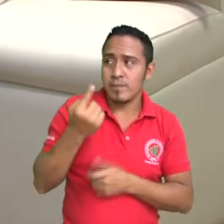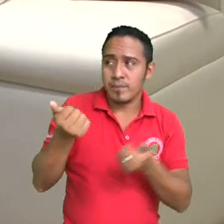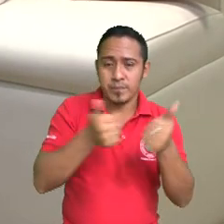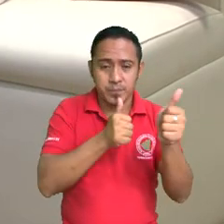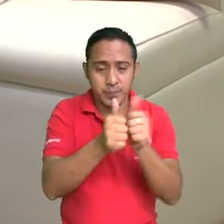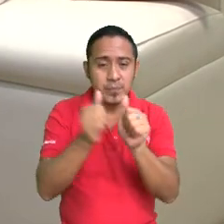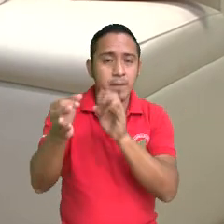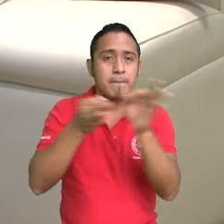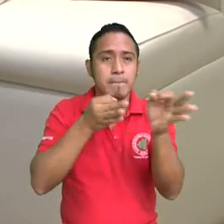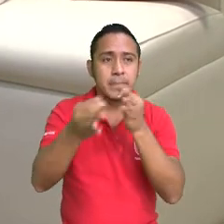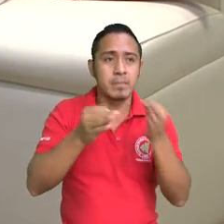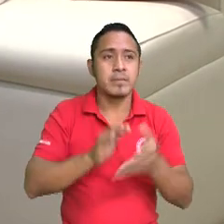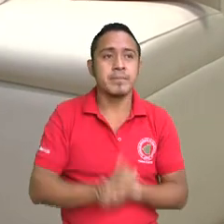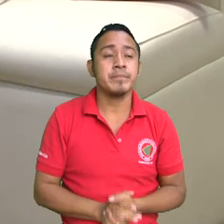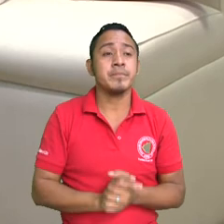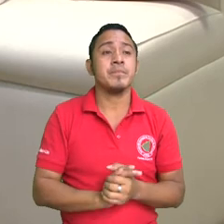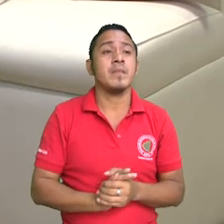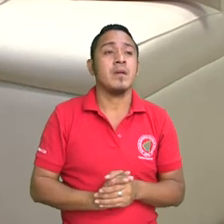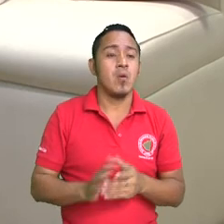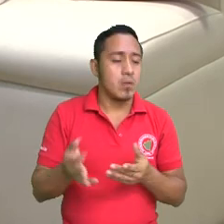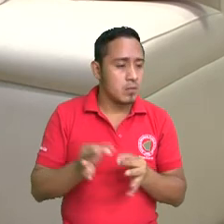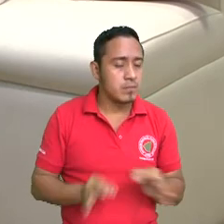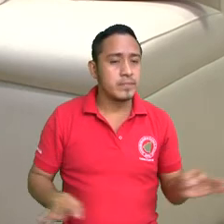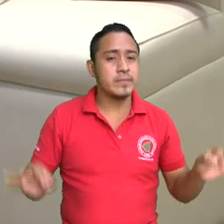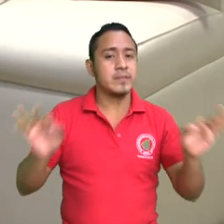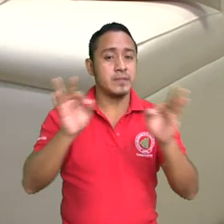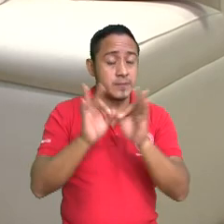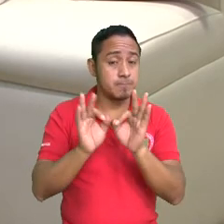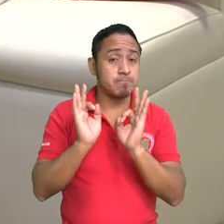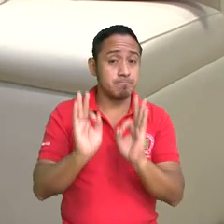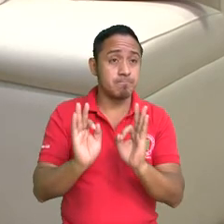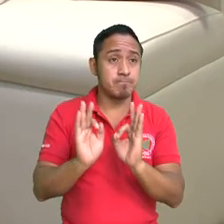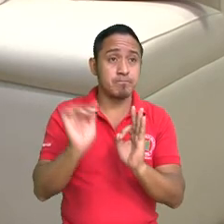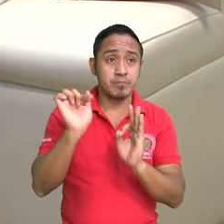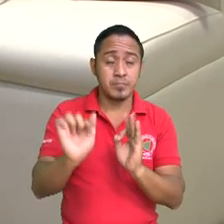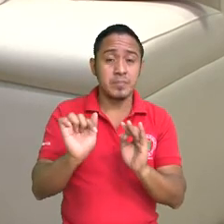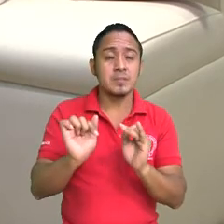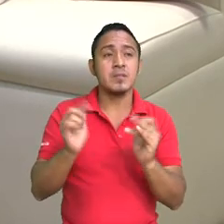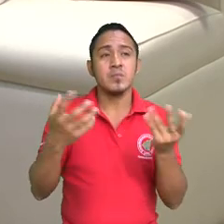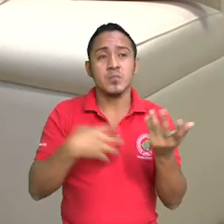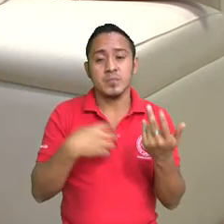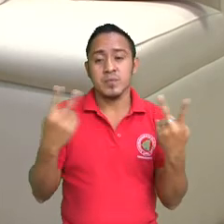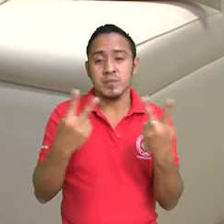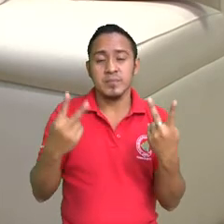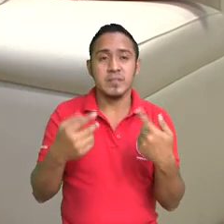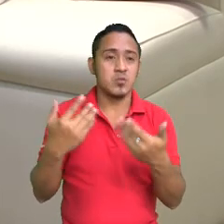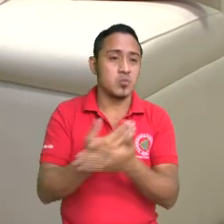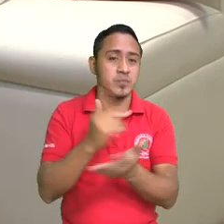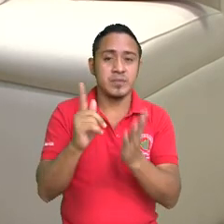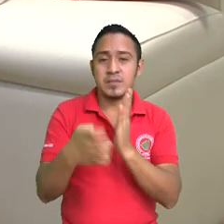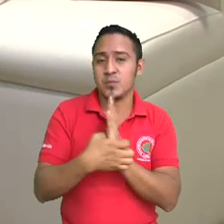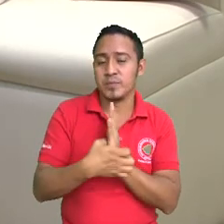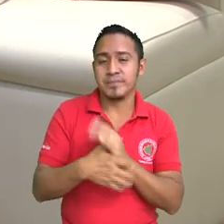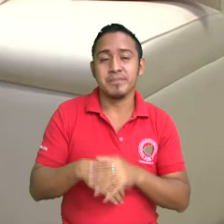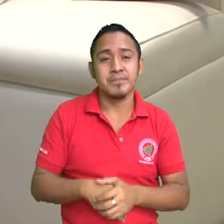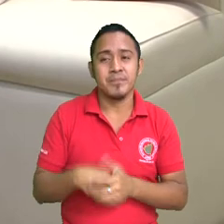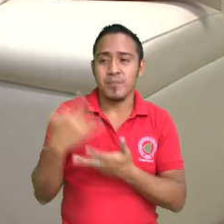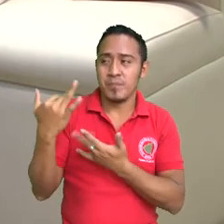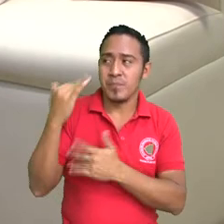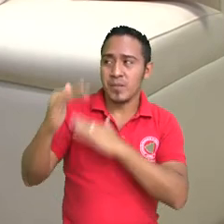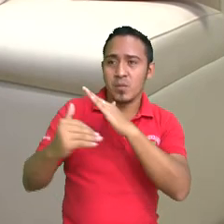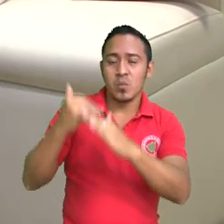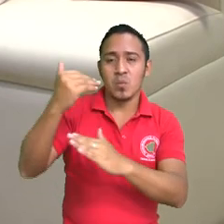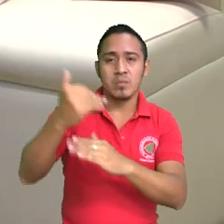y conversado sobre este tema tan importante y tan fundamental en este contexto que vivimos de la tecnología. Le esperamos en